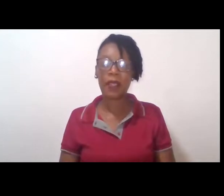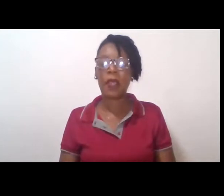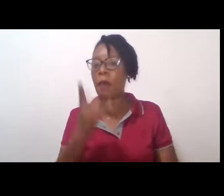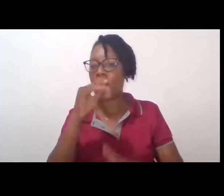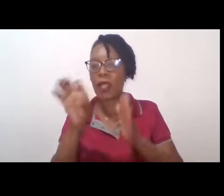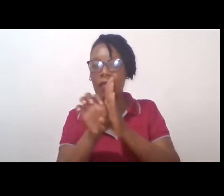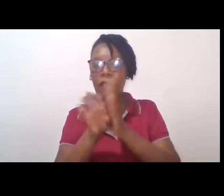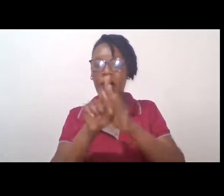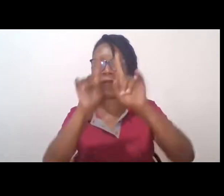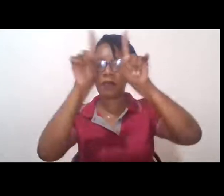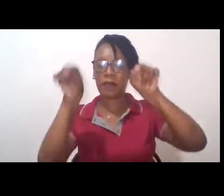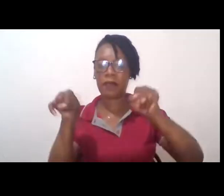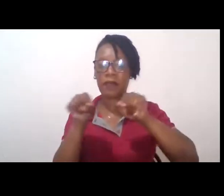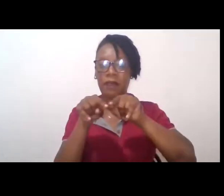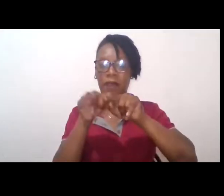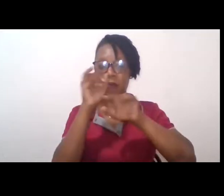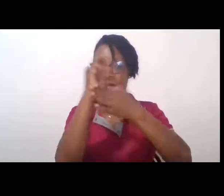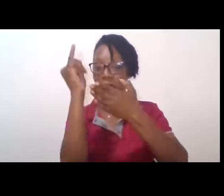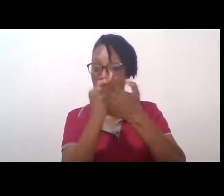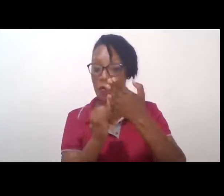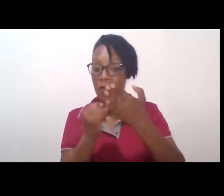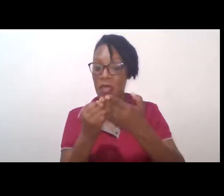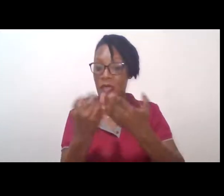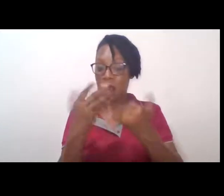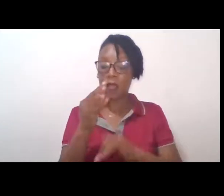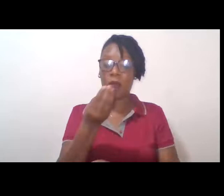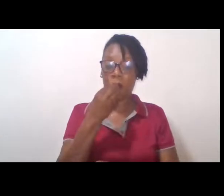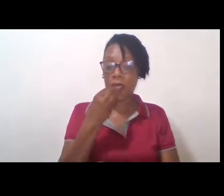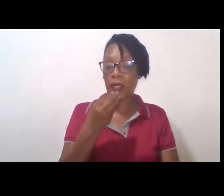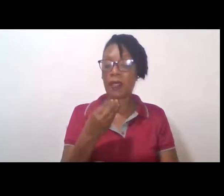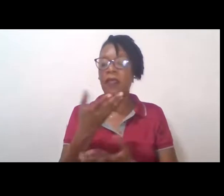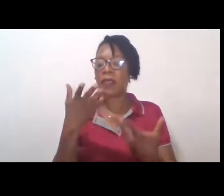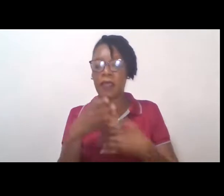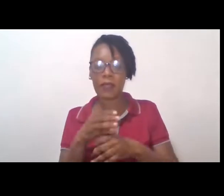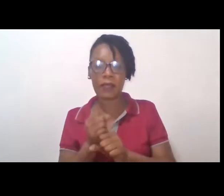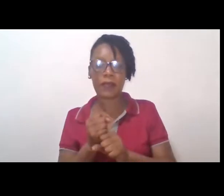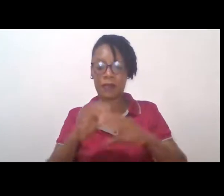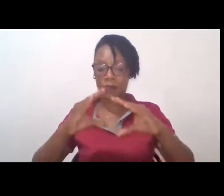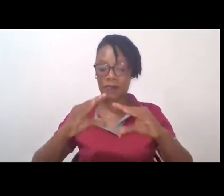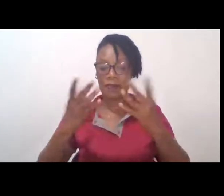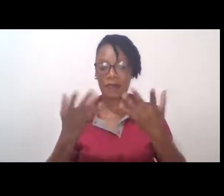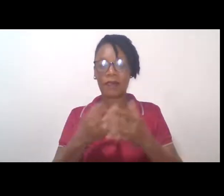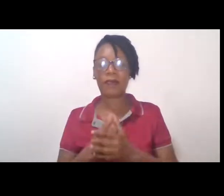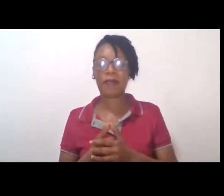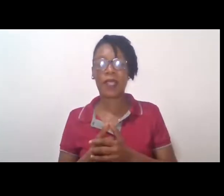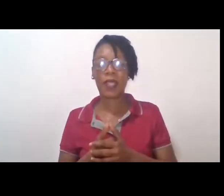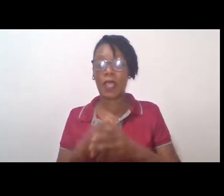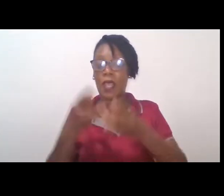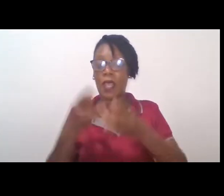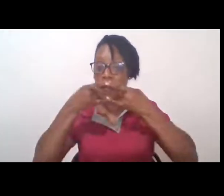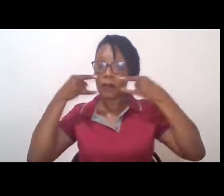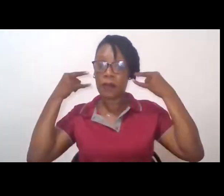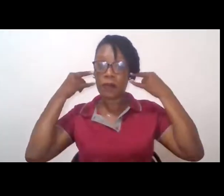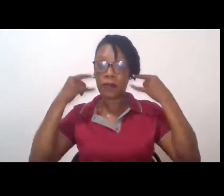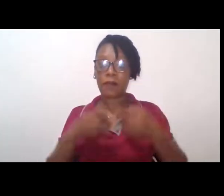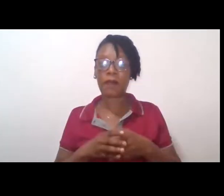ejemplo, de a la hora de comer, ¿qué es lo que tenemos que hacer a la hora de la merienda? Pueden poner también uno, por ejemplo, el uso de la mascarilla,